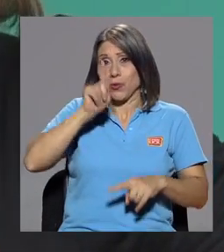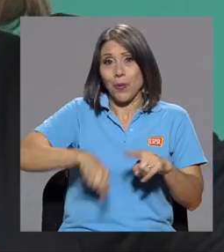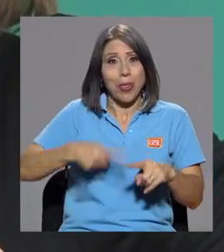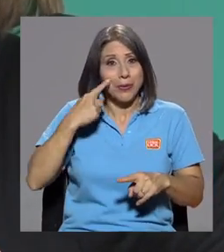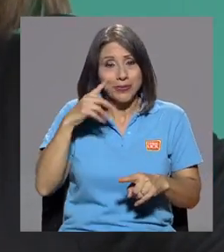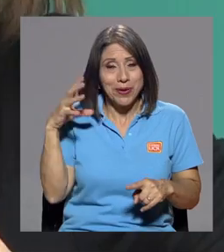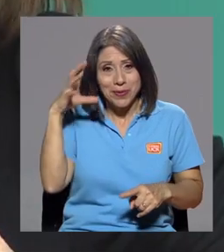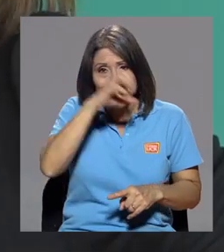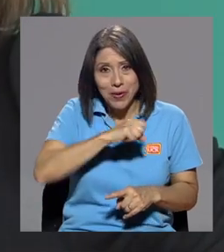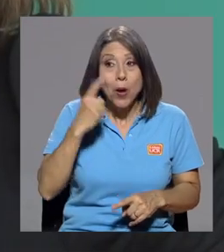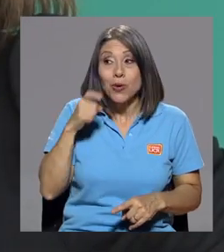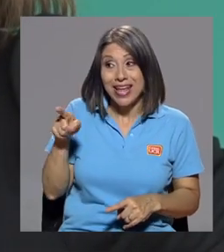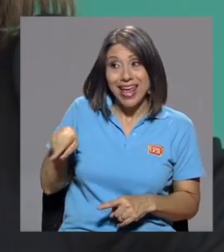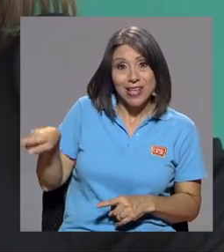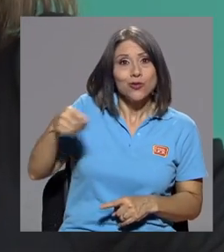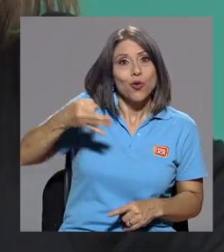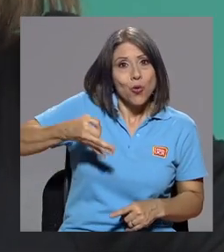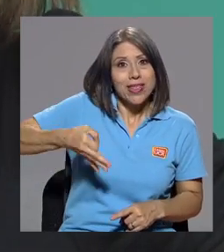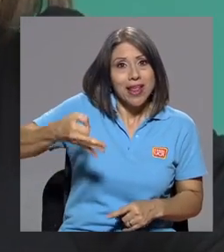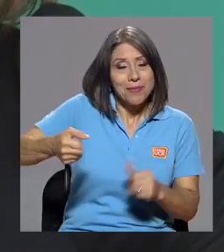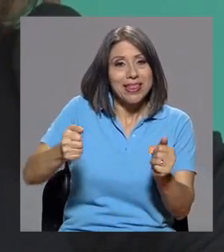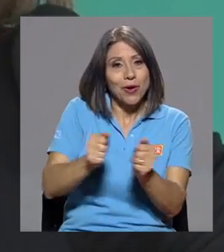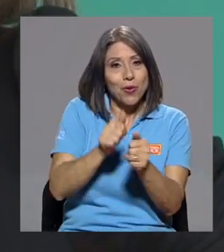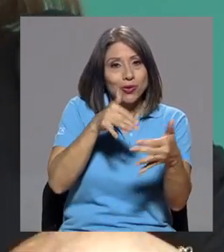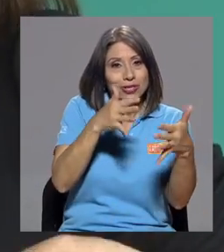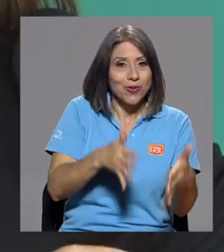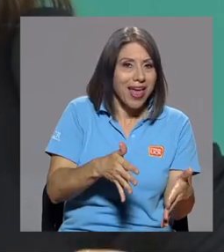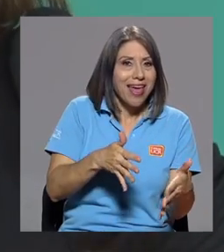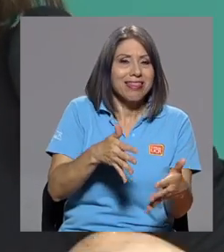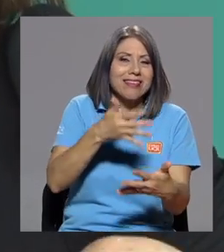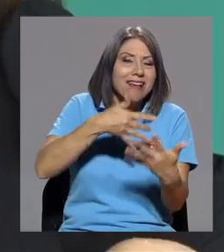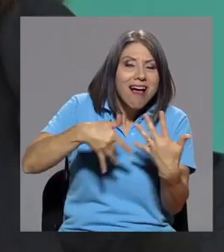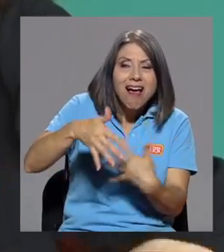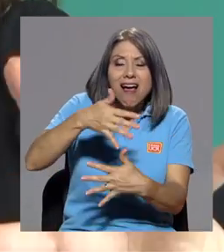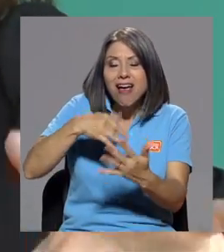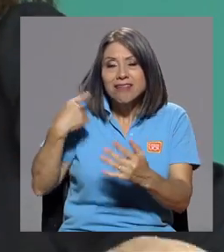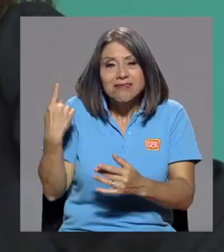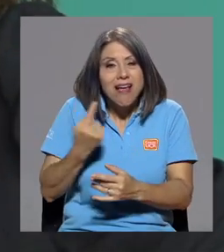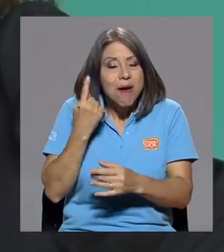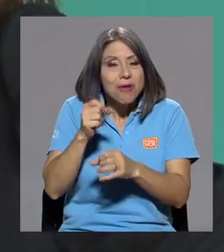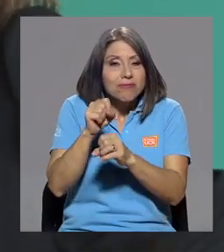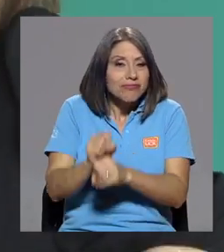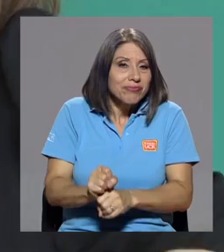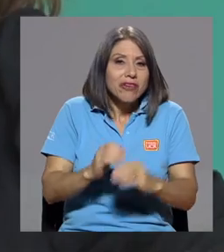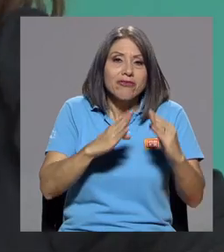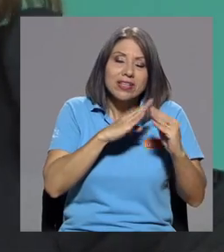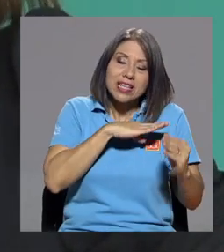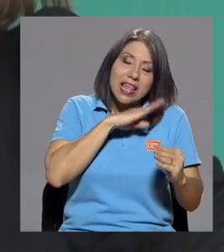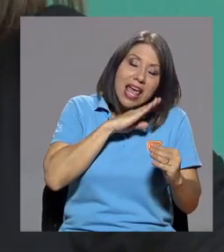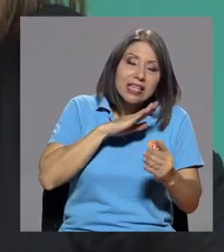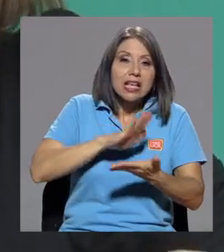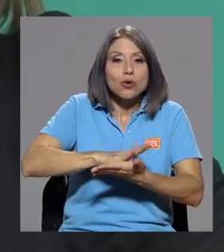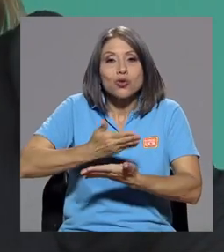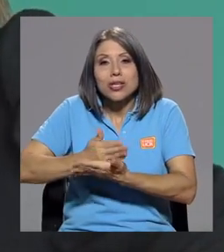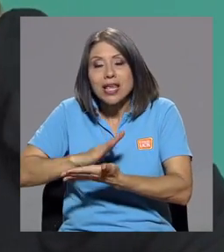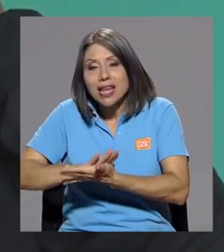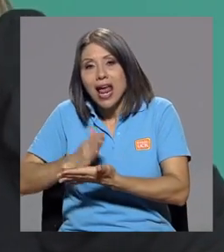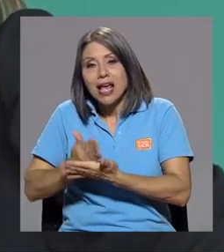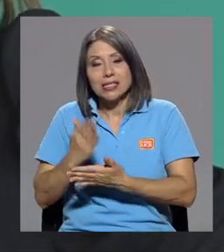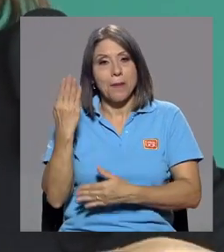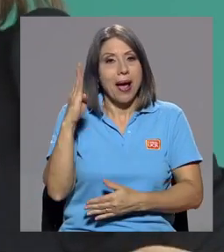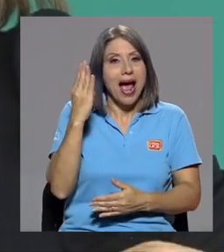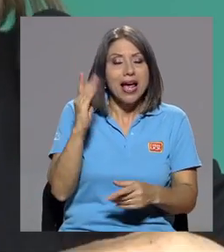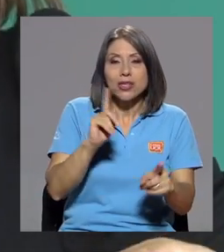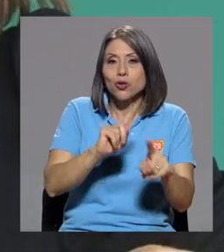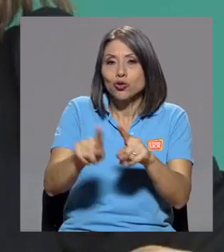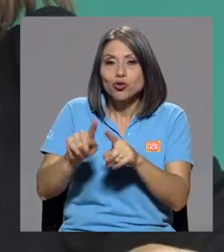ellos están cotidianamente con los estudiantes, ¿verdad? En su quehacer, en cotidianidad, en las residencias, en las cocinas, en los baños, en las